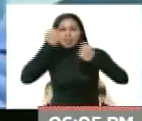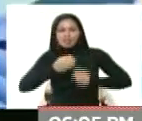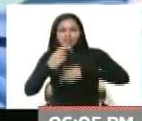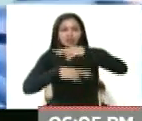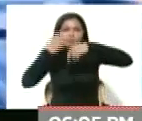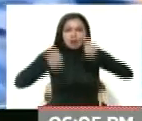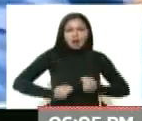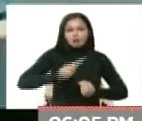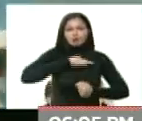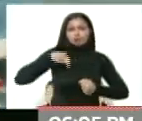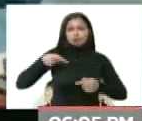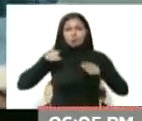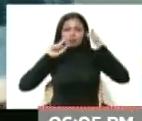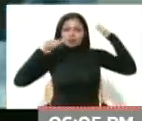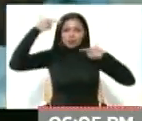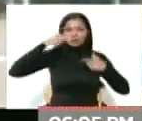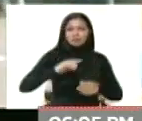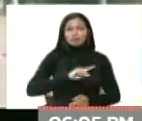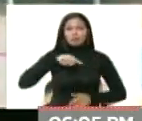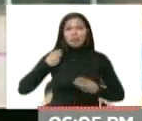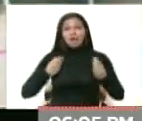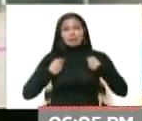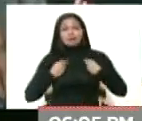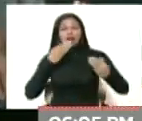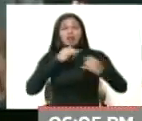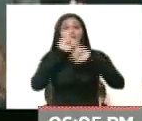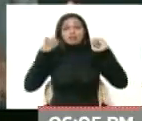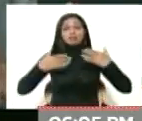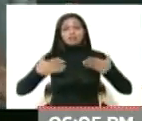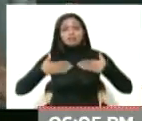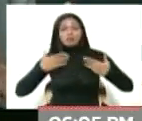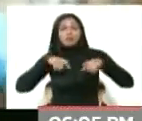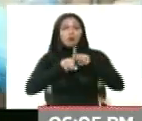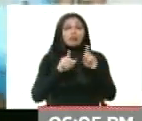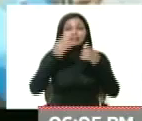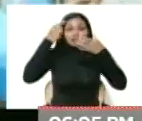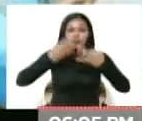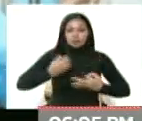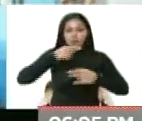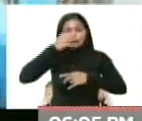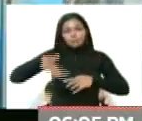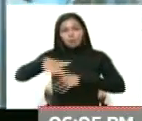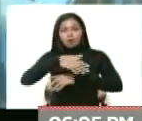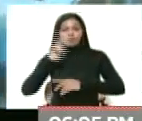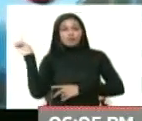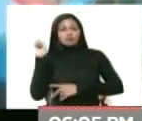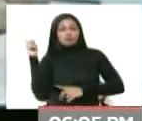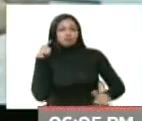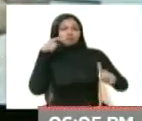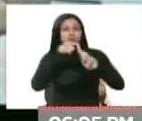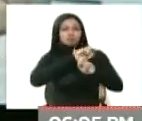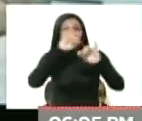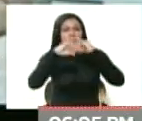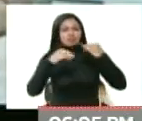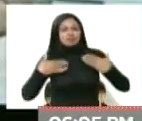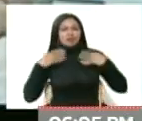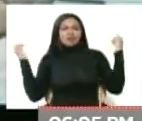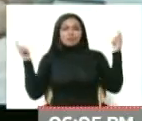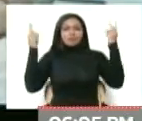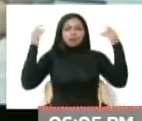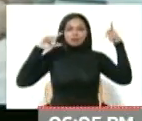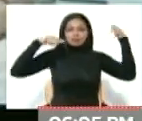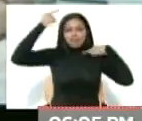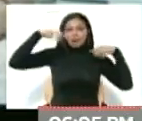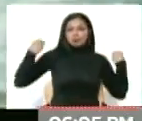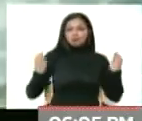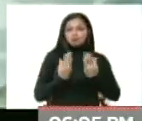como revolucionarios y chavistas: la vida, la felicidad y la seguridad del pueblo de Venezuela. Día de felicidad, que viva Chávez